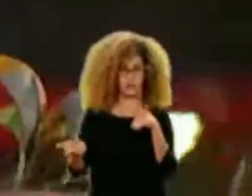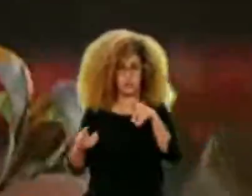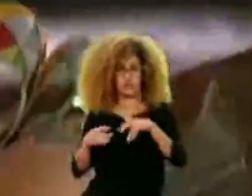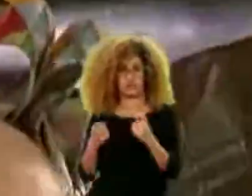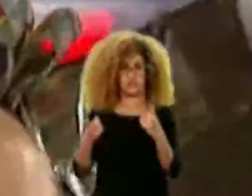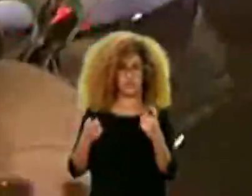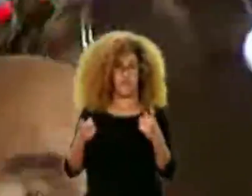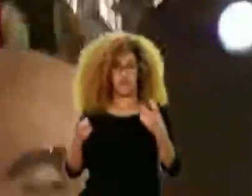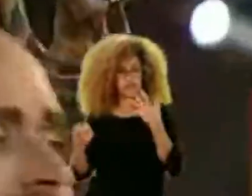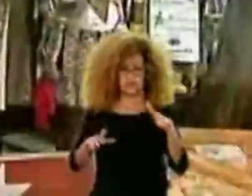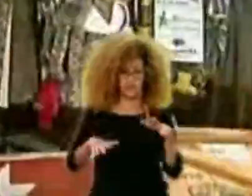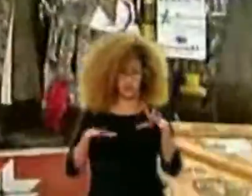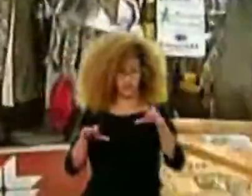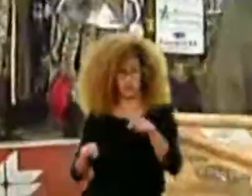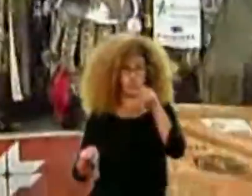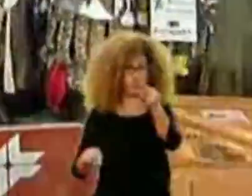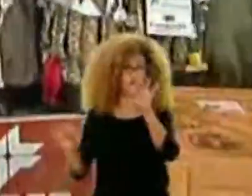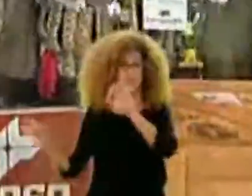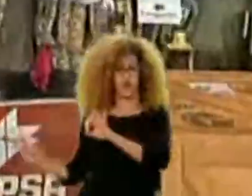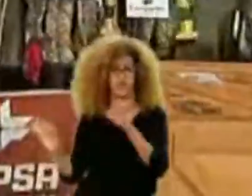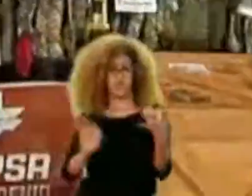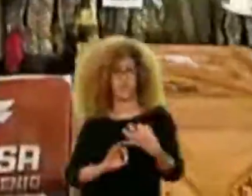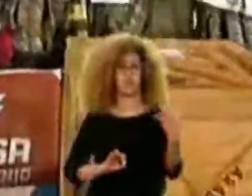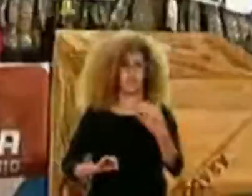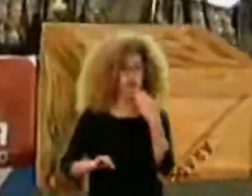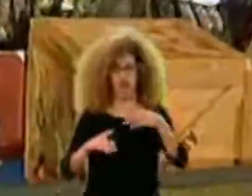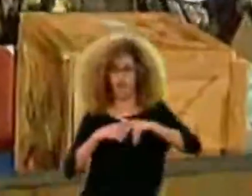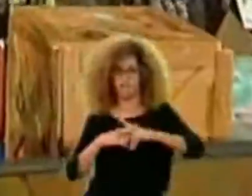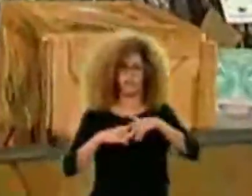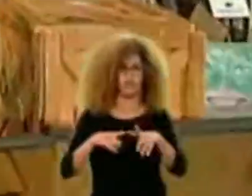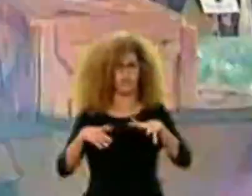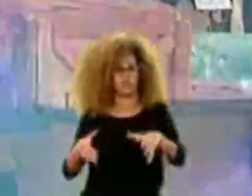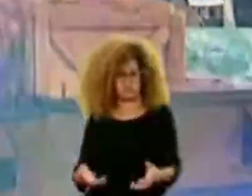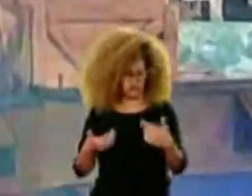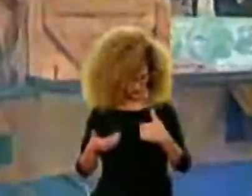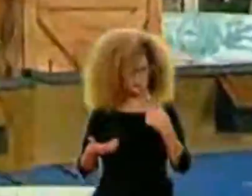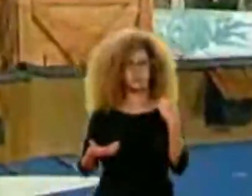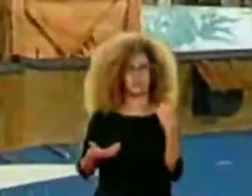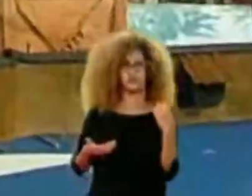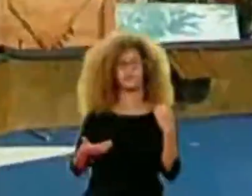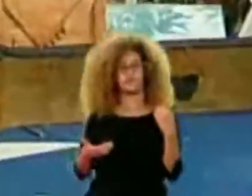Para una conquista te debes preparar con aquel instrumento que puedas